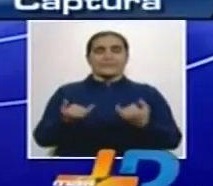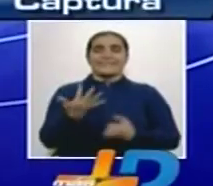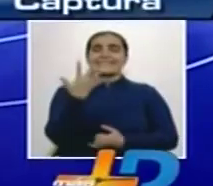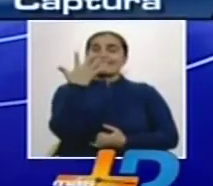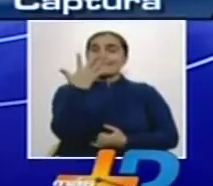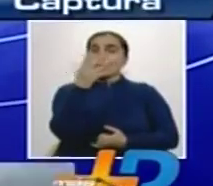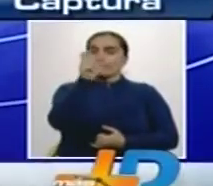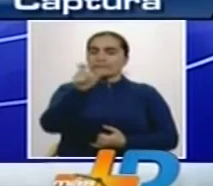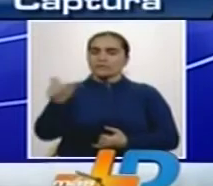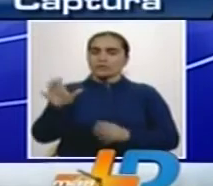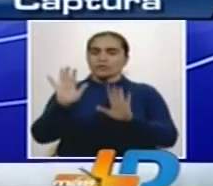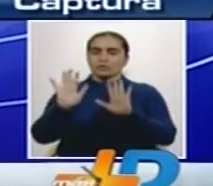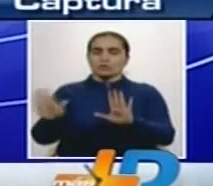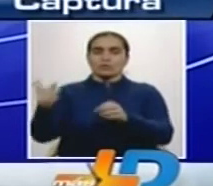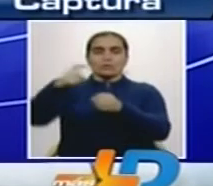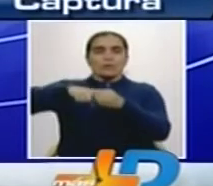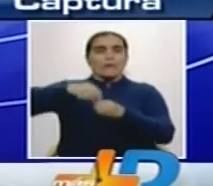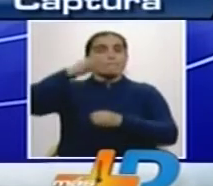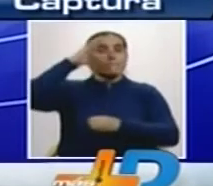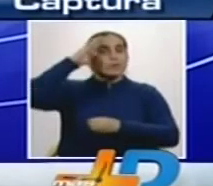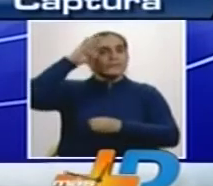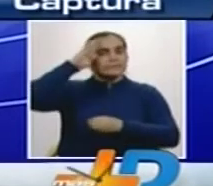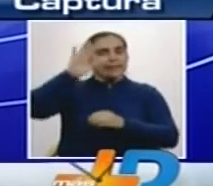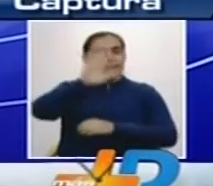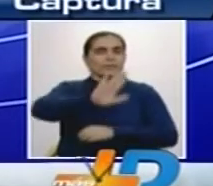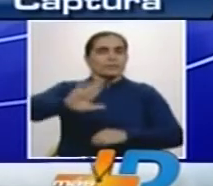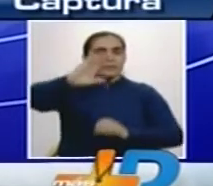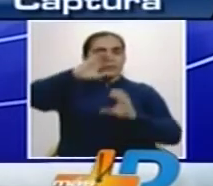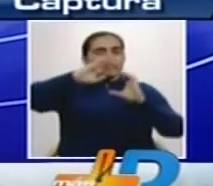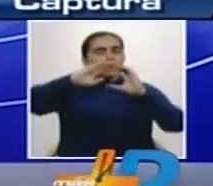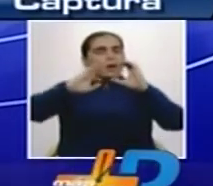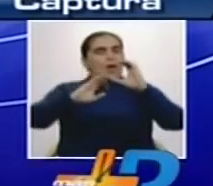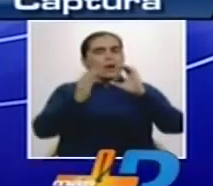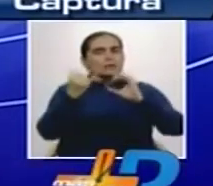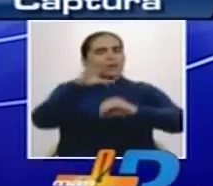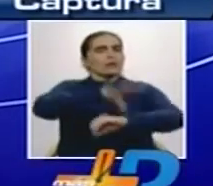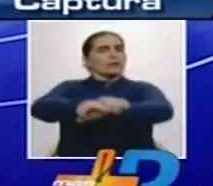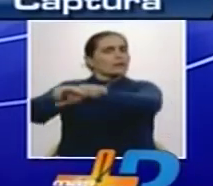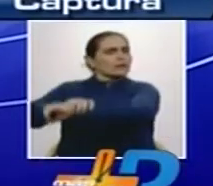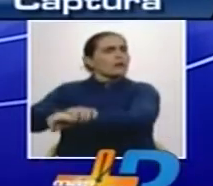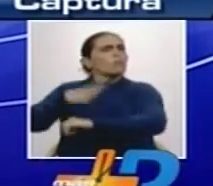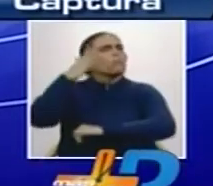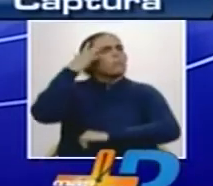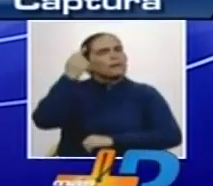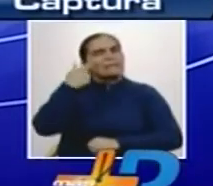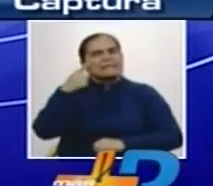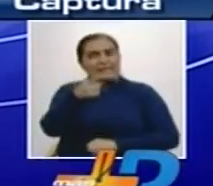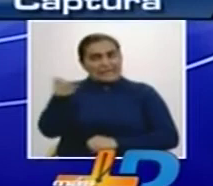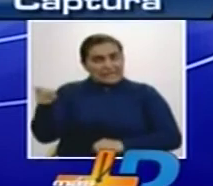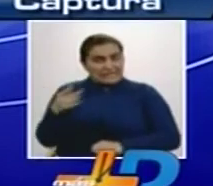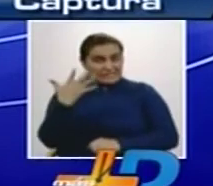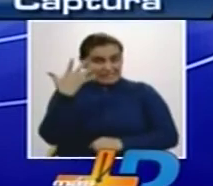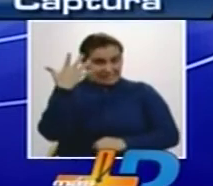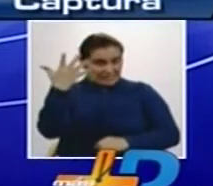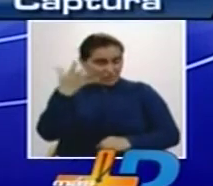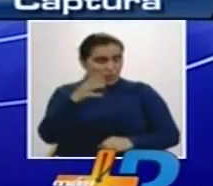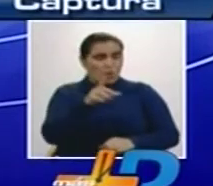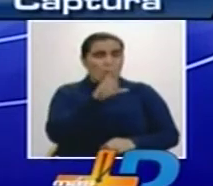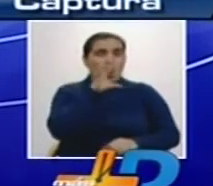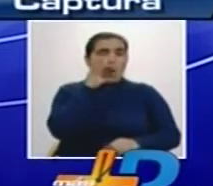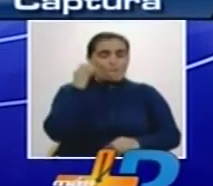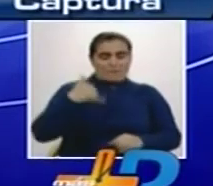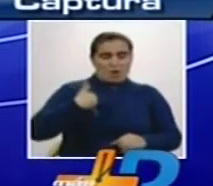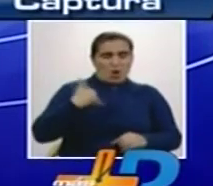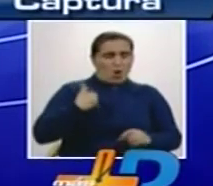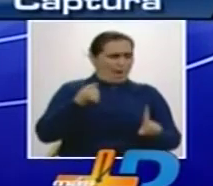Cinco miembros activos de la policía Cauca fueron capturados por su presunta responsabilidad en la tortura y homicidio de un joven. Entre los detenidos figuran